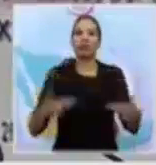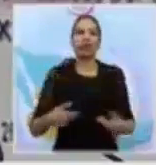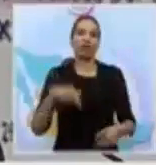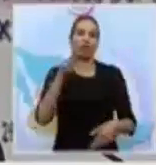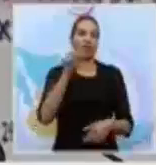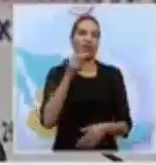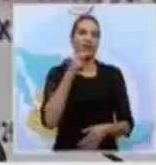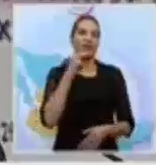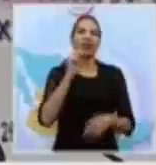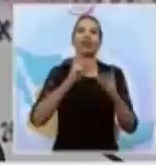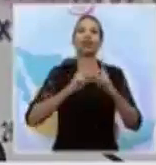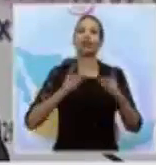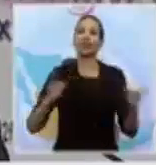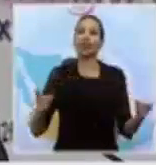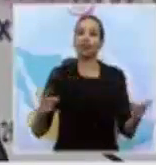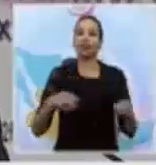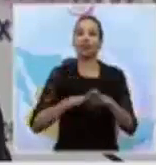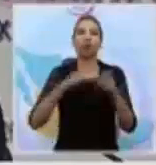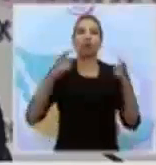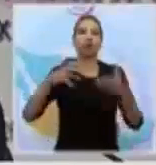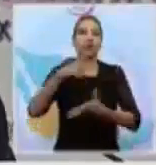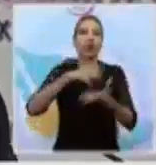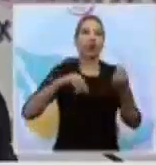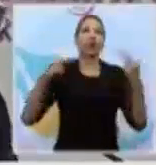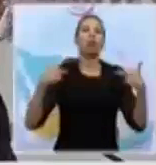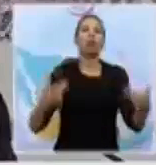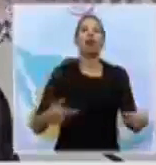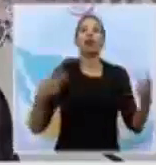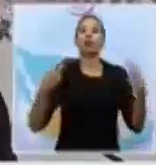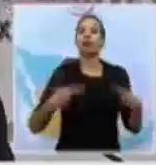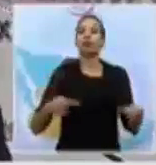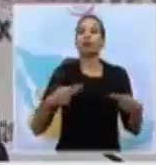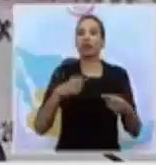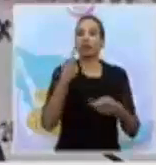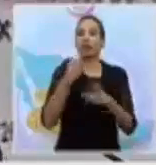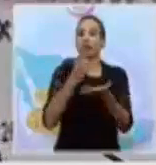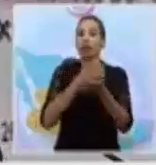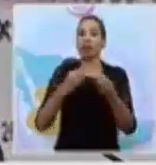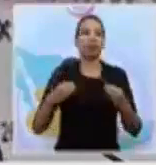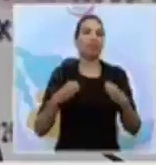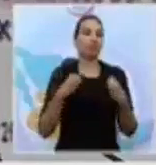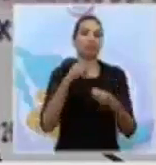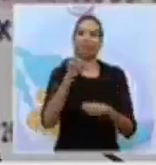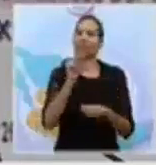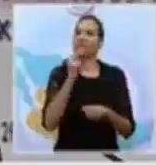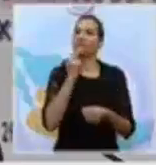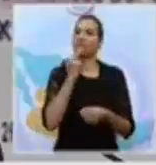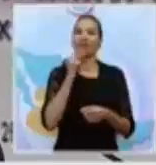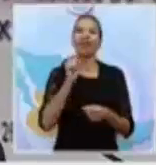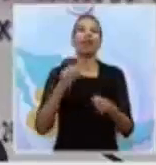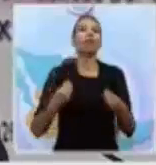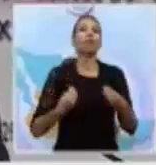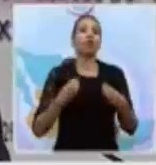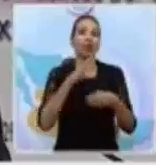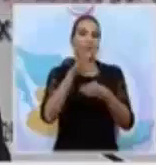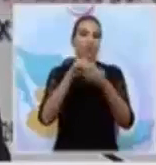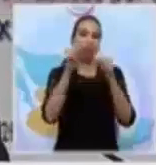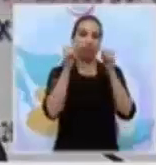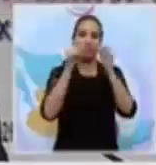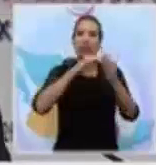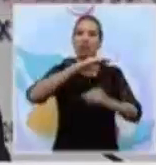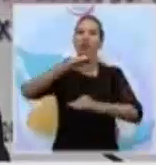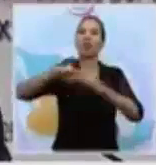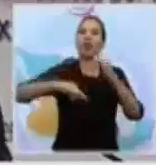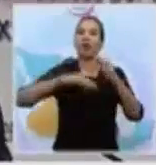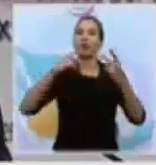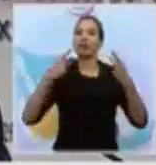sino desarrollo, riqueza humana, no solo la vida buena, sino también la vida plena de todos y